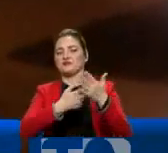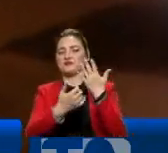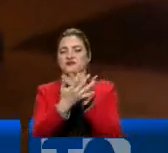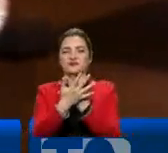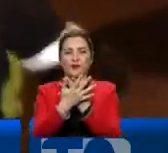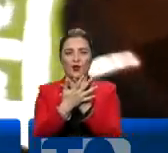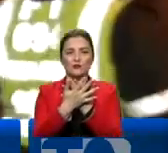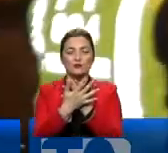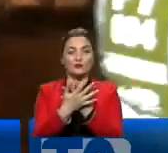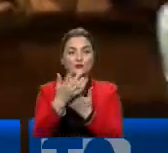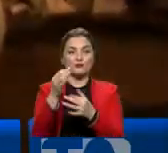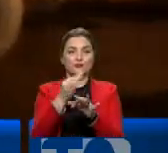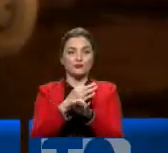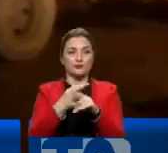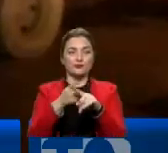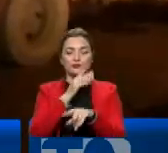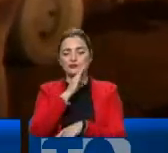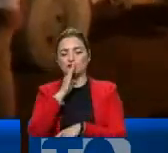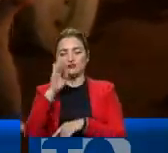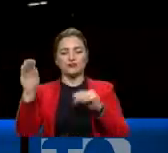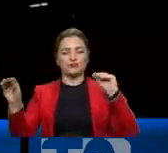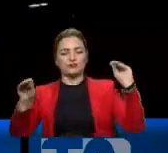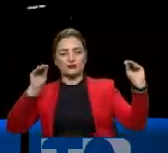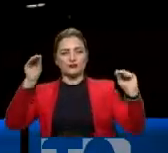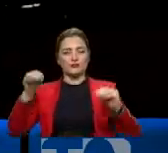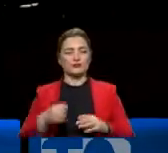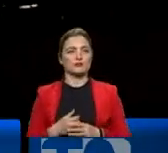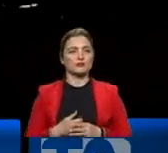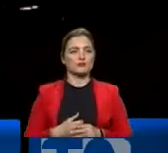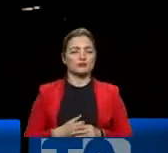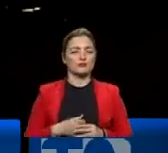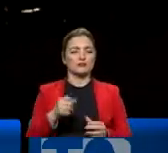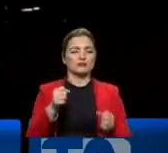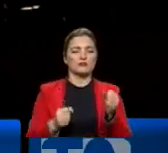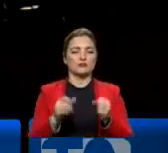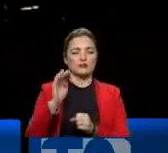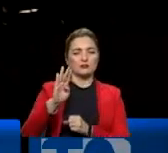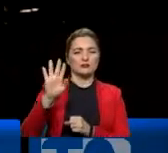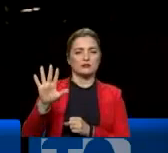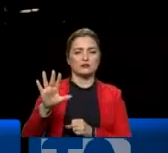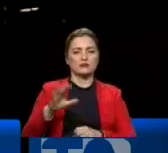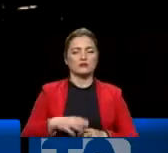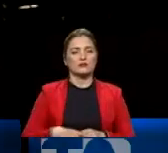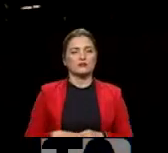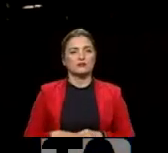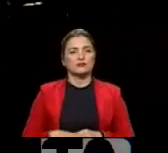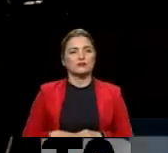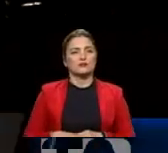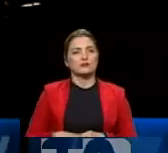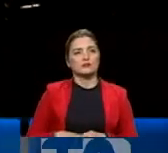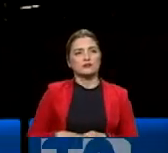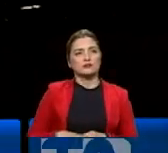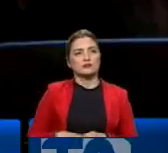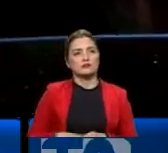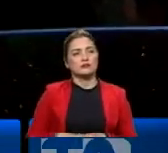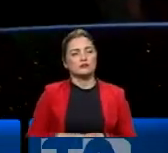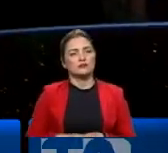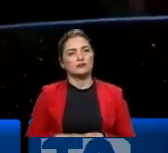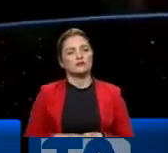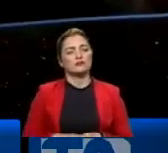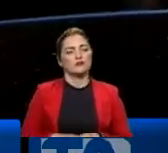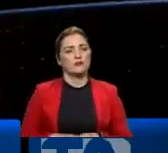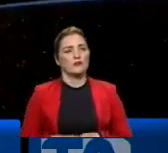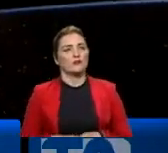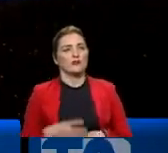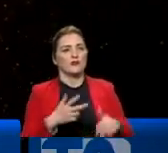Carcelén, donde funcionan bares y discotecas. 45 vehículos que fueron retirados de las aceras, parqueados sobre las aceras. Los